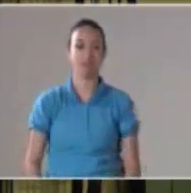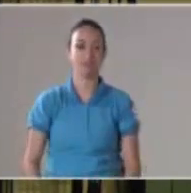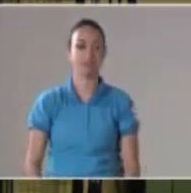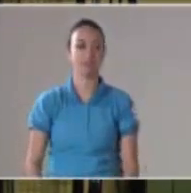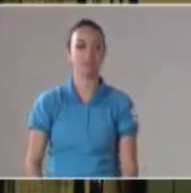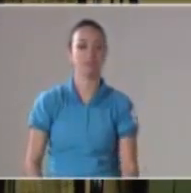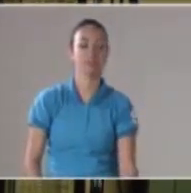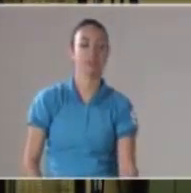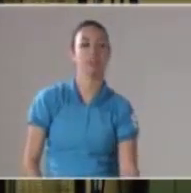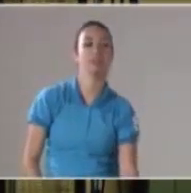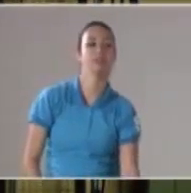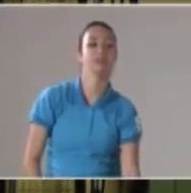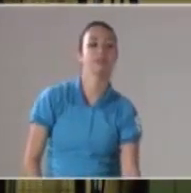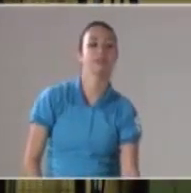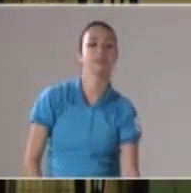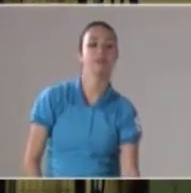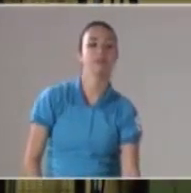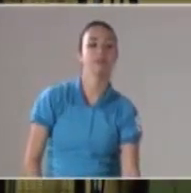¿Ah?